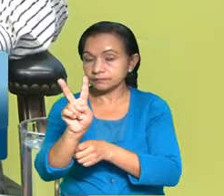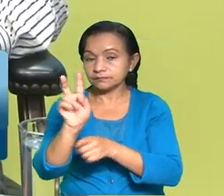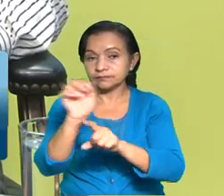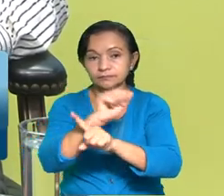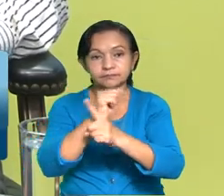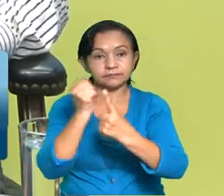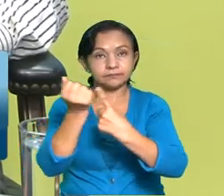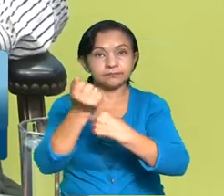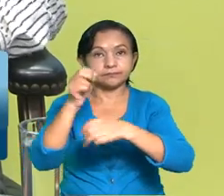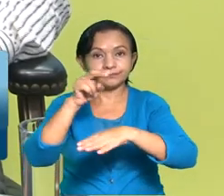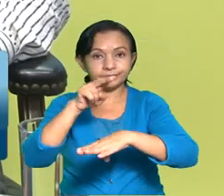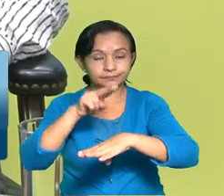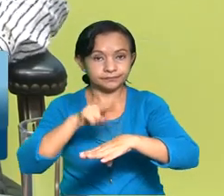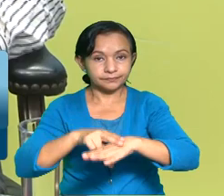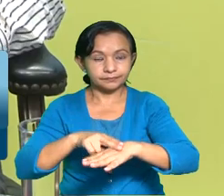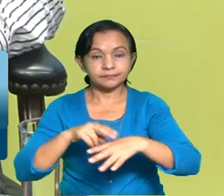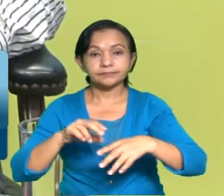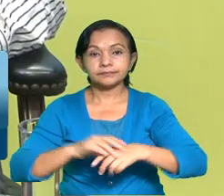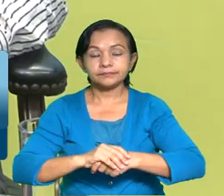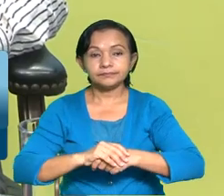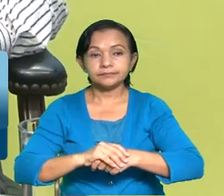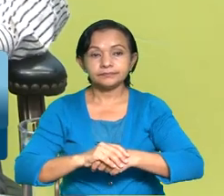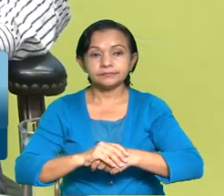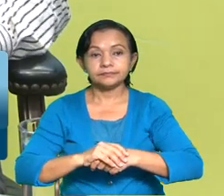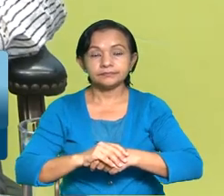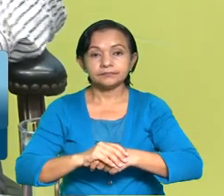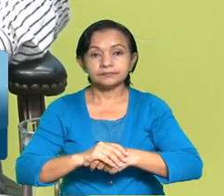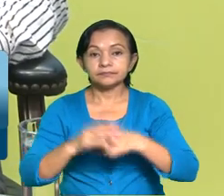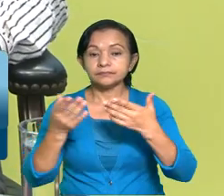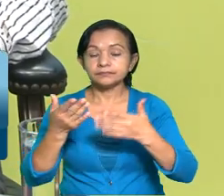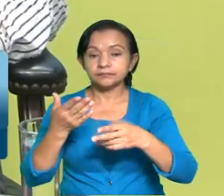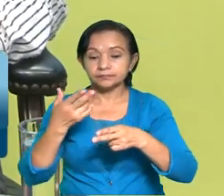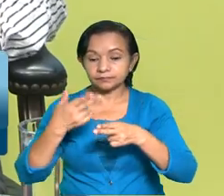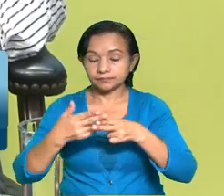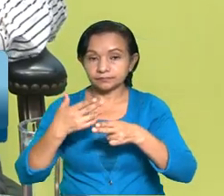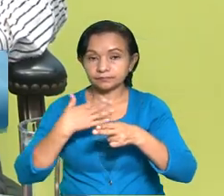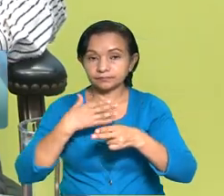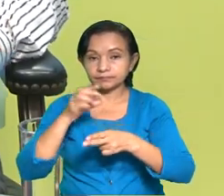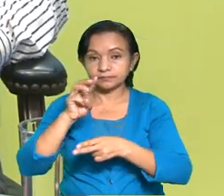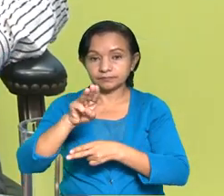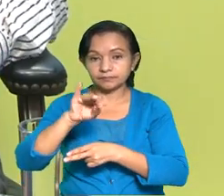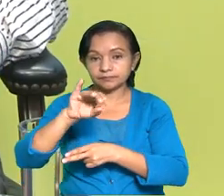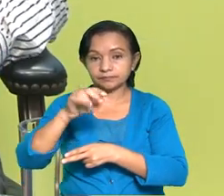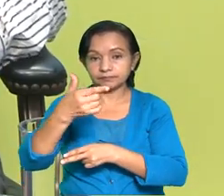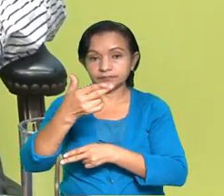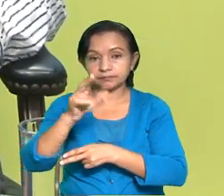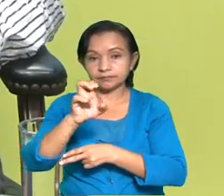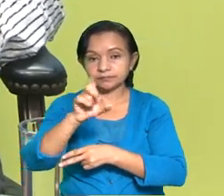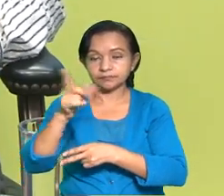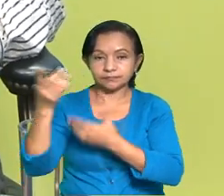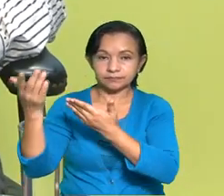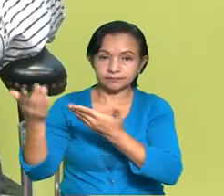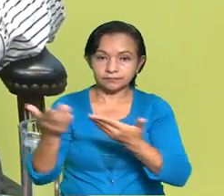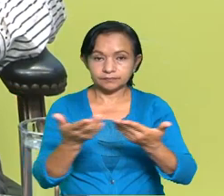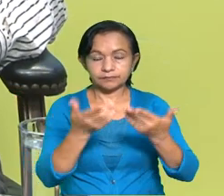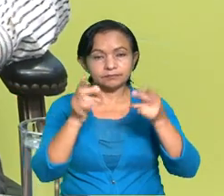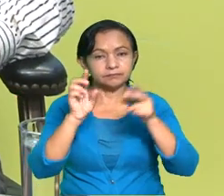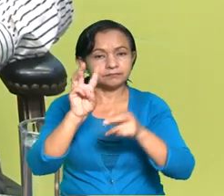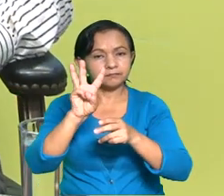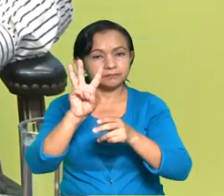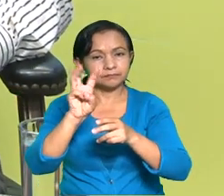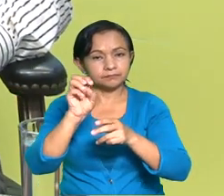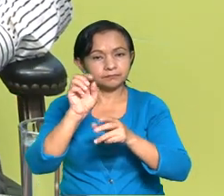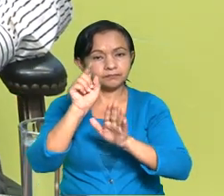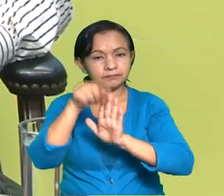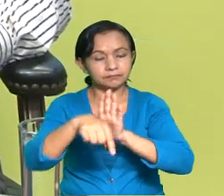canal parlamentario, el canal de la Asamblea Nacional. Soy Miguel Carranza Mena y te doy la bienvenida a este espacio de 30 minutos